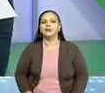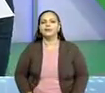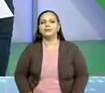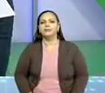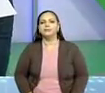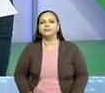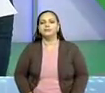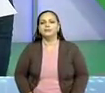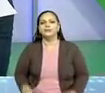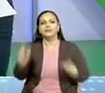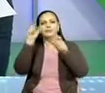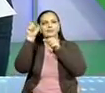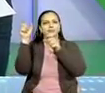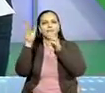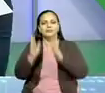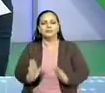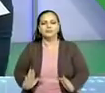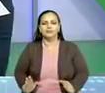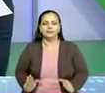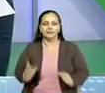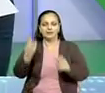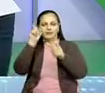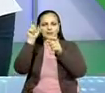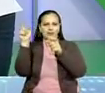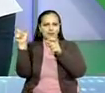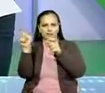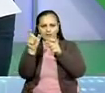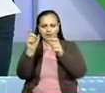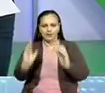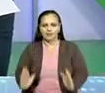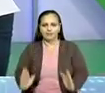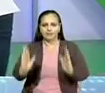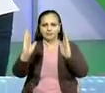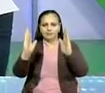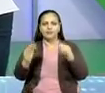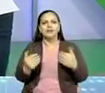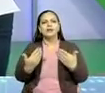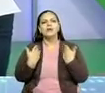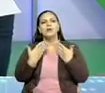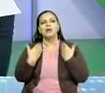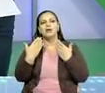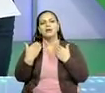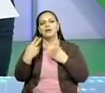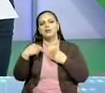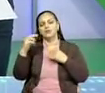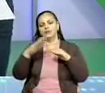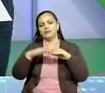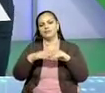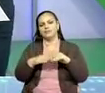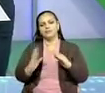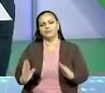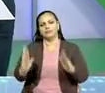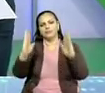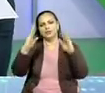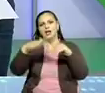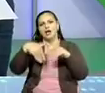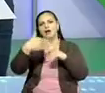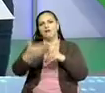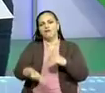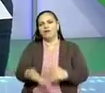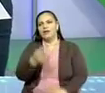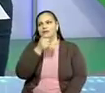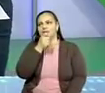flagrancia de la Fiscalía, ubicada en el antiguo cuartel Modelo Norte de Guayaquil, para informarles que hace poco